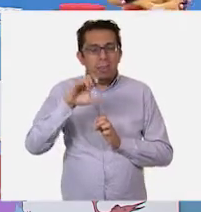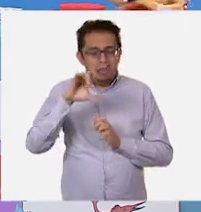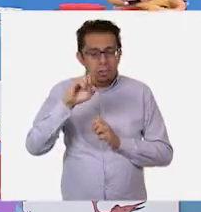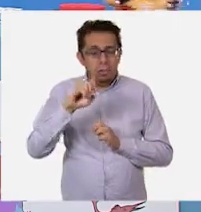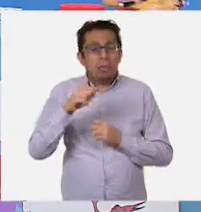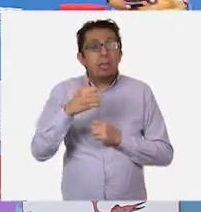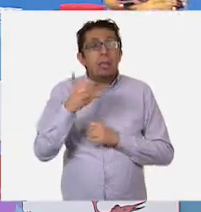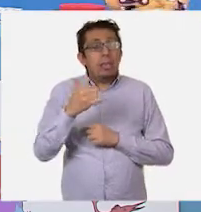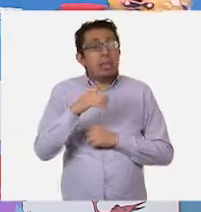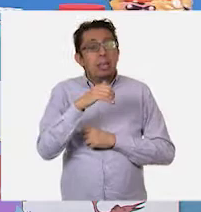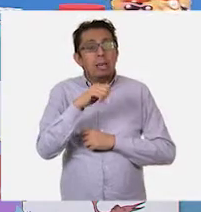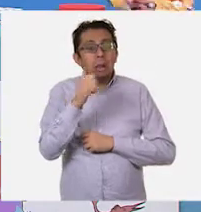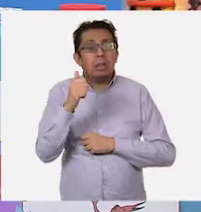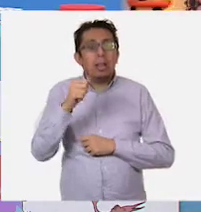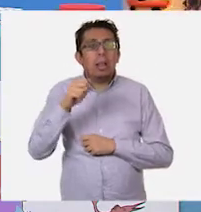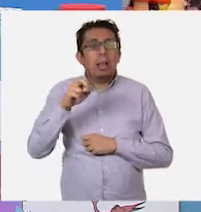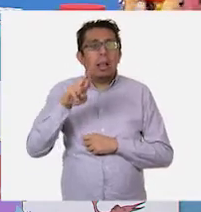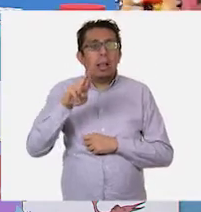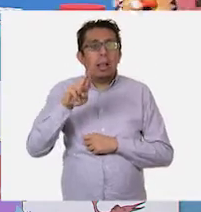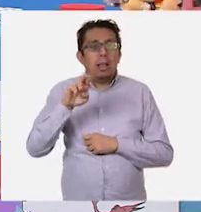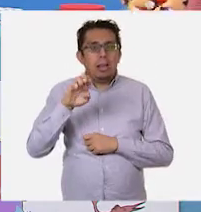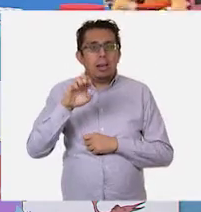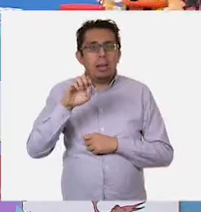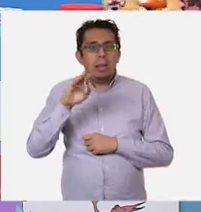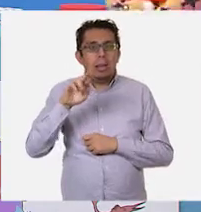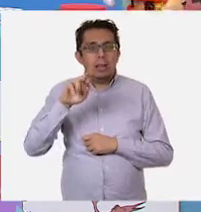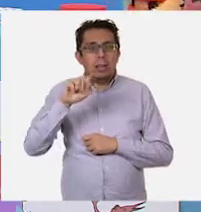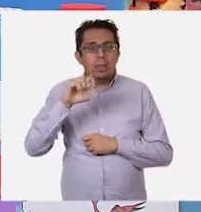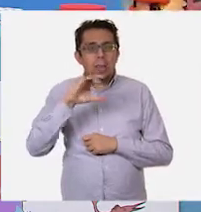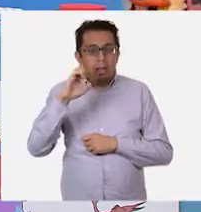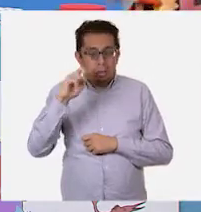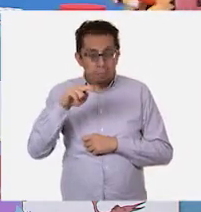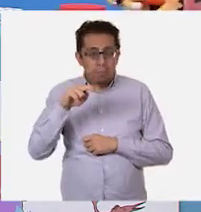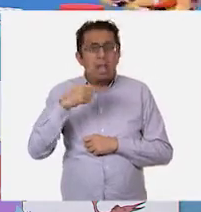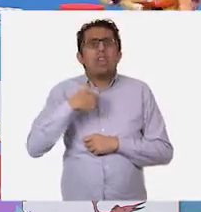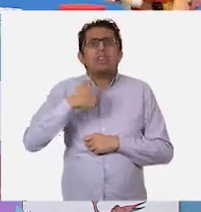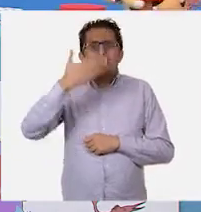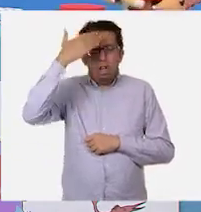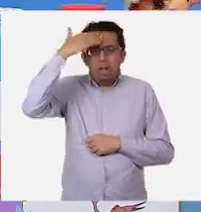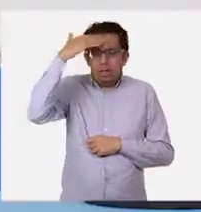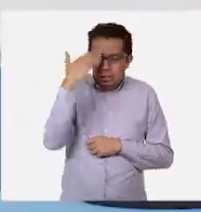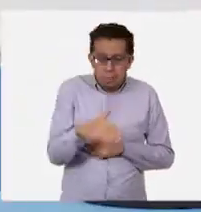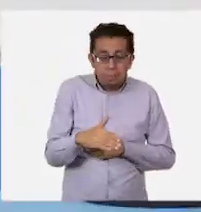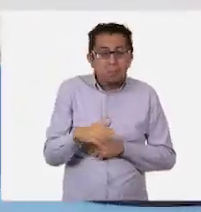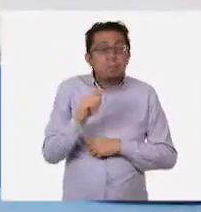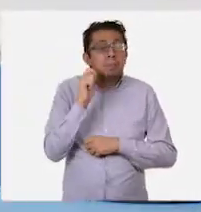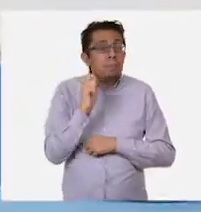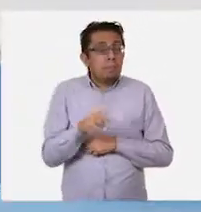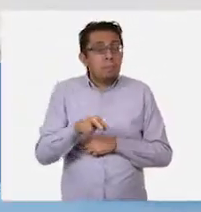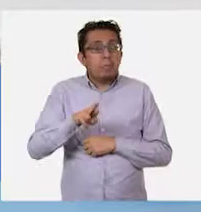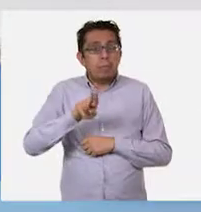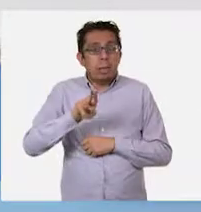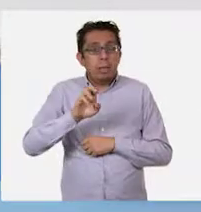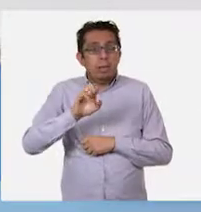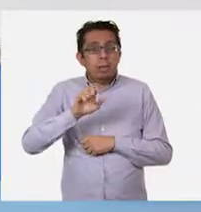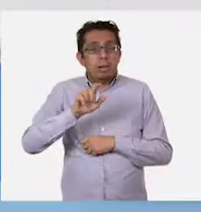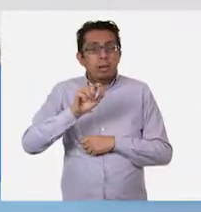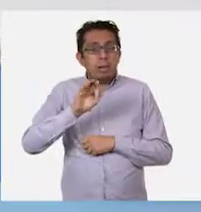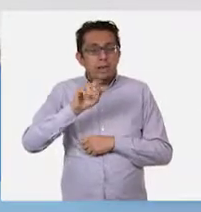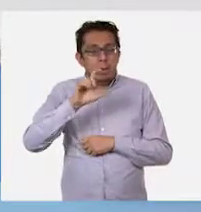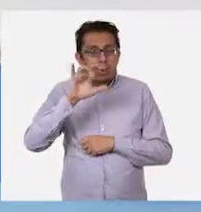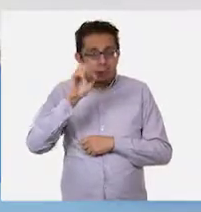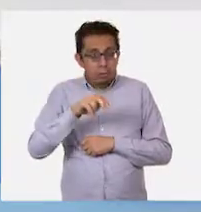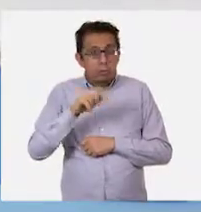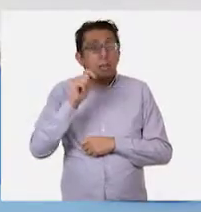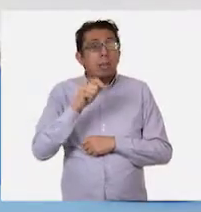Ay. Esta vez es turno de ojo, listo. ¡Sí! ¡Yo sé! La reflexión es el cambio de dirección de